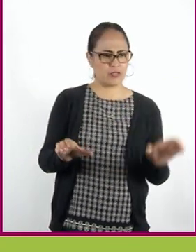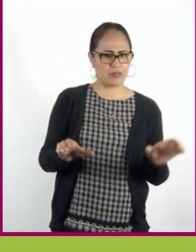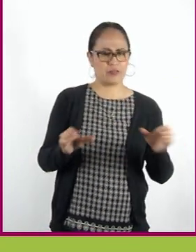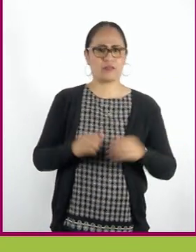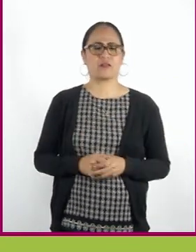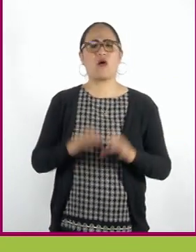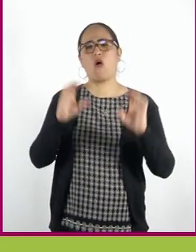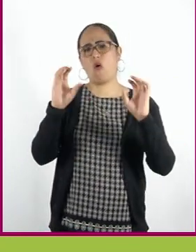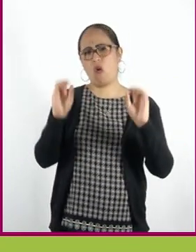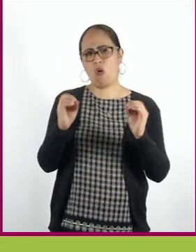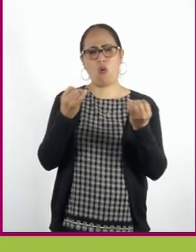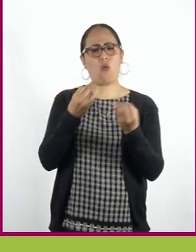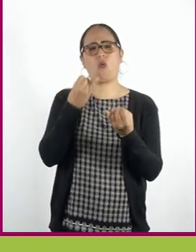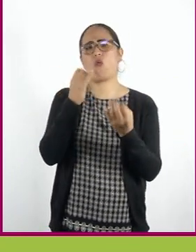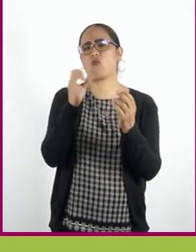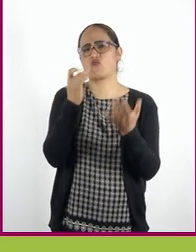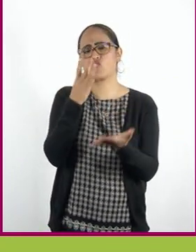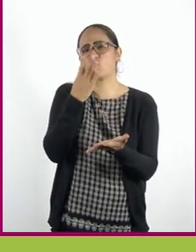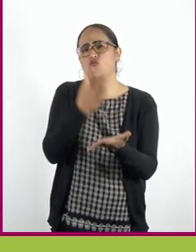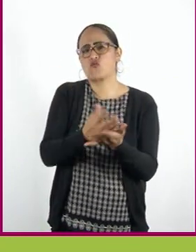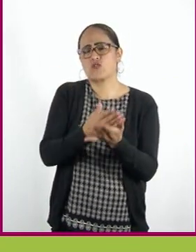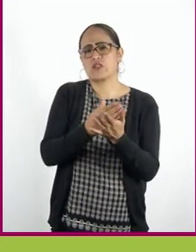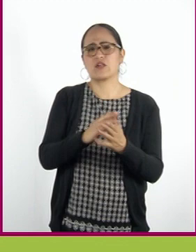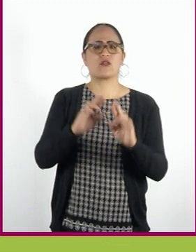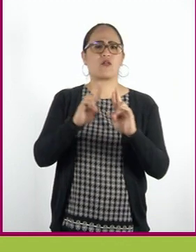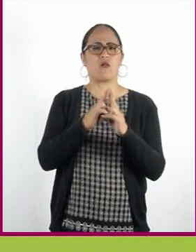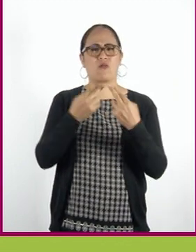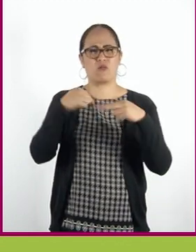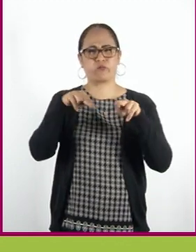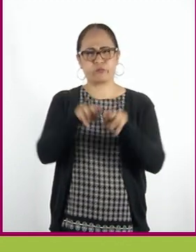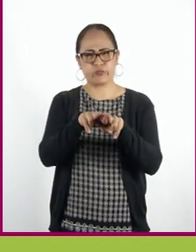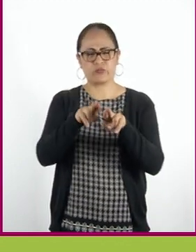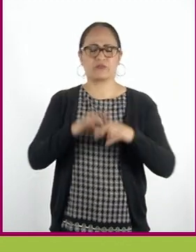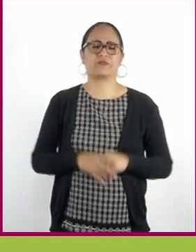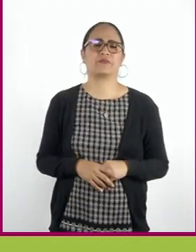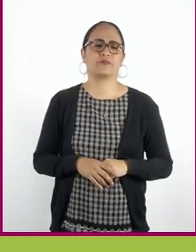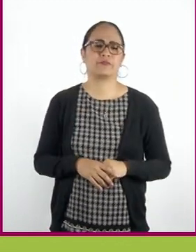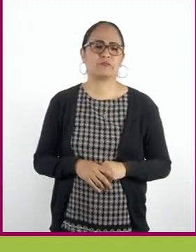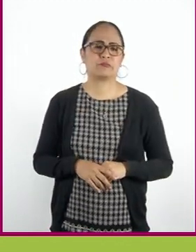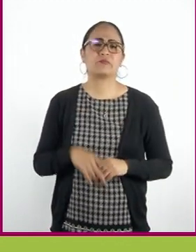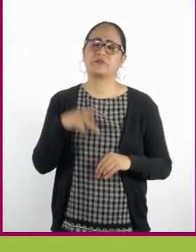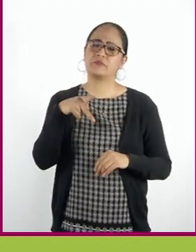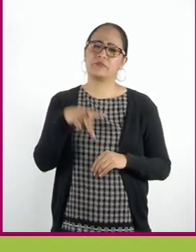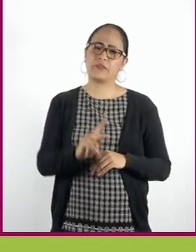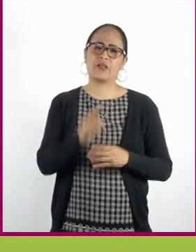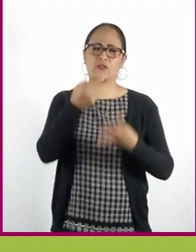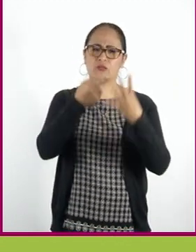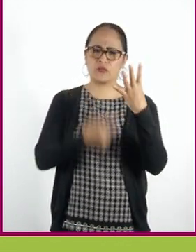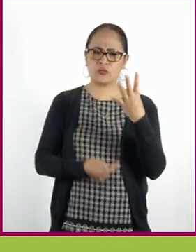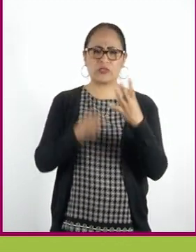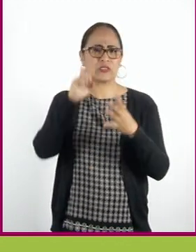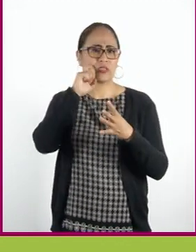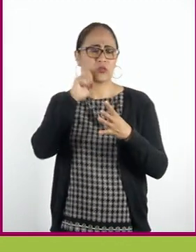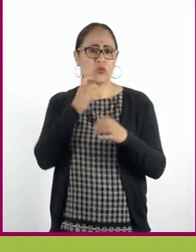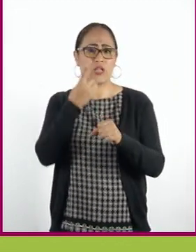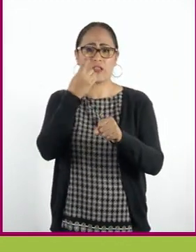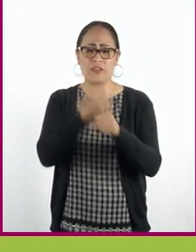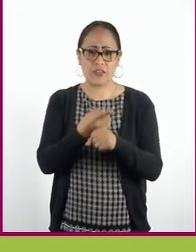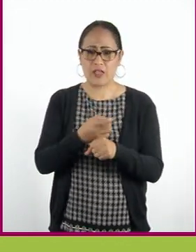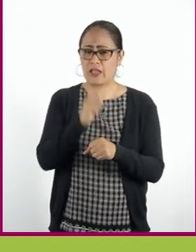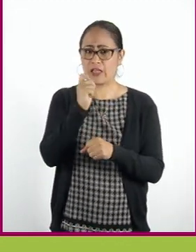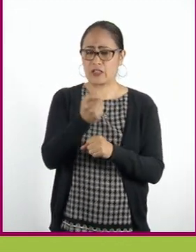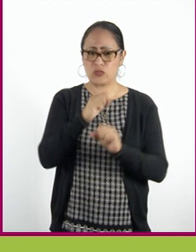con tener relaciones sexuales. Pero debemos afirmar que la sexualidad es algo más holístico